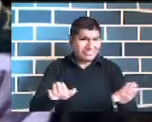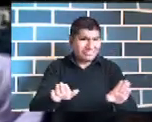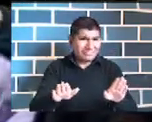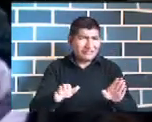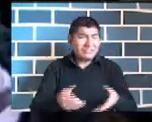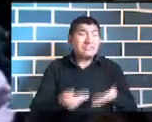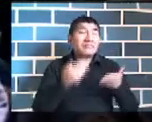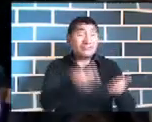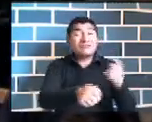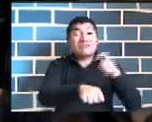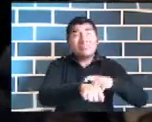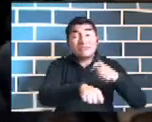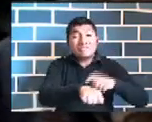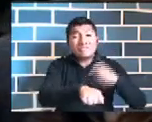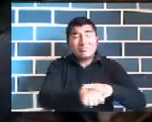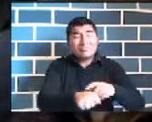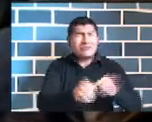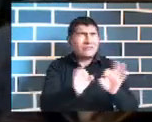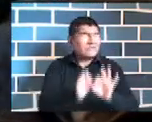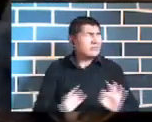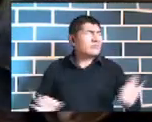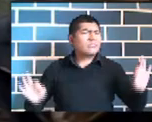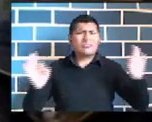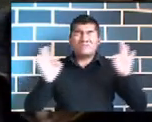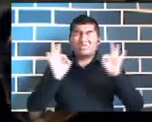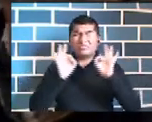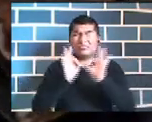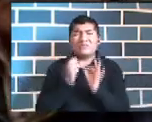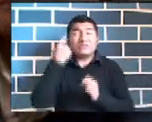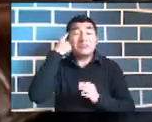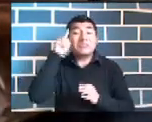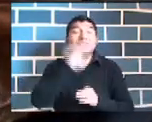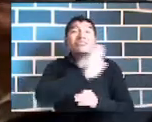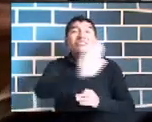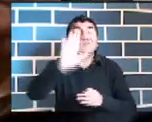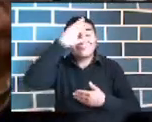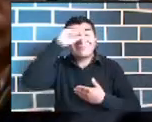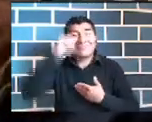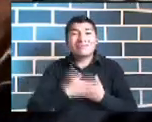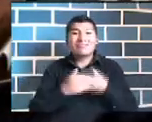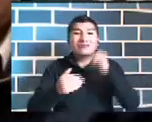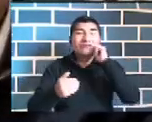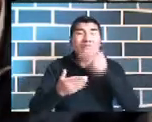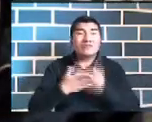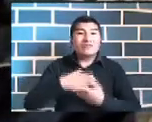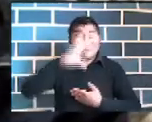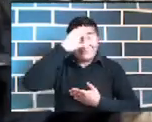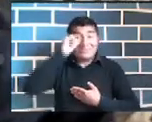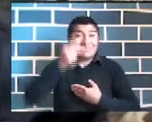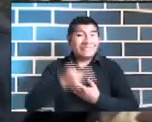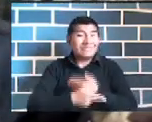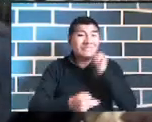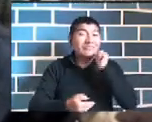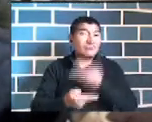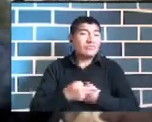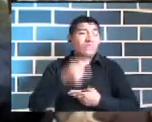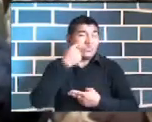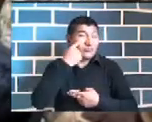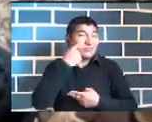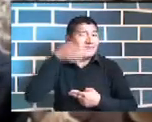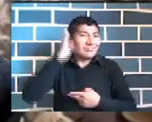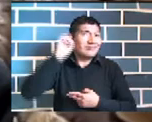Denle tiempo del tiempo importante para que sus hijos, sus nietos, conozcan a Dios